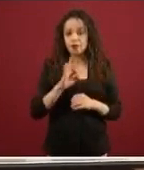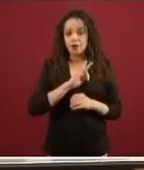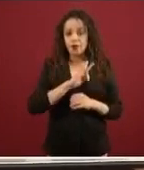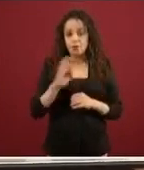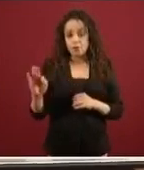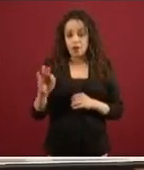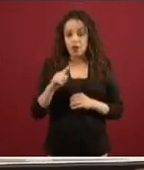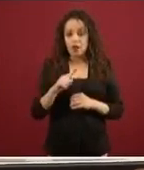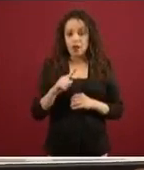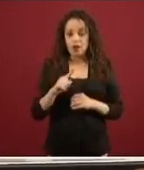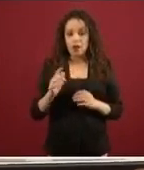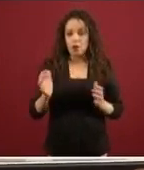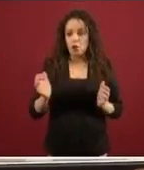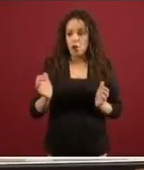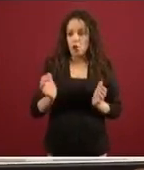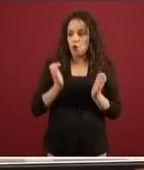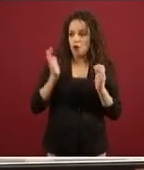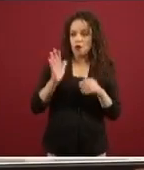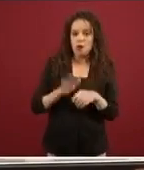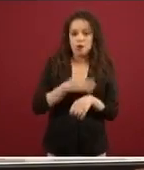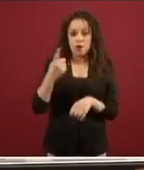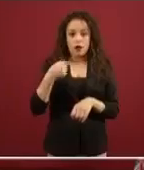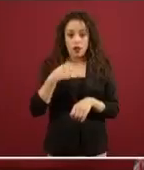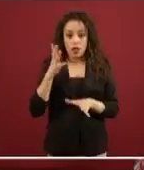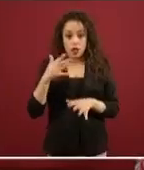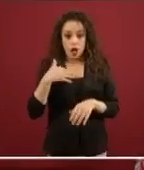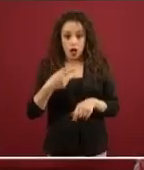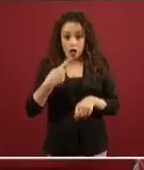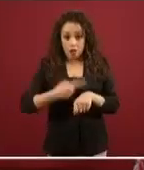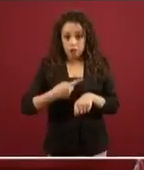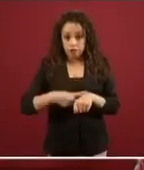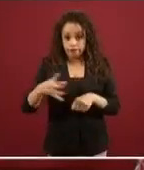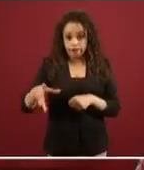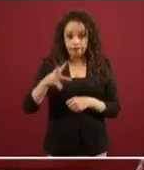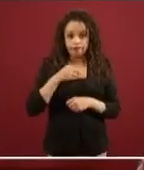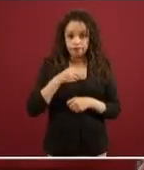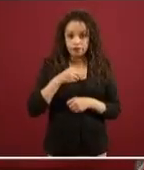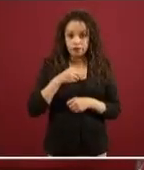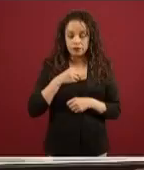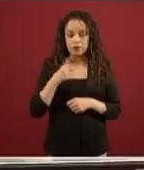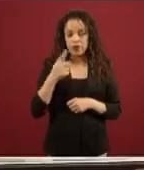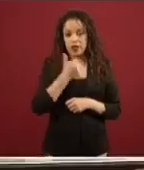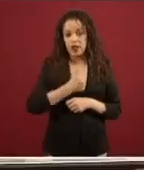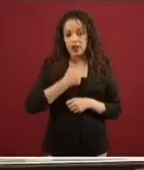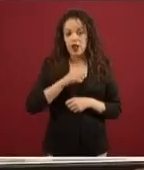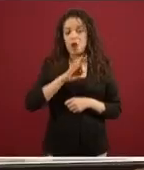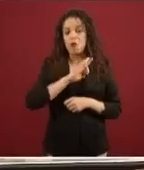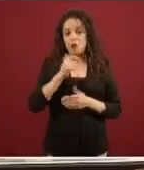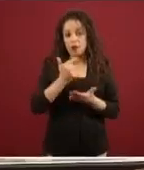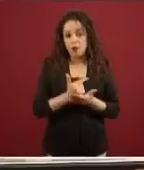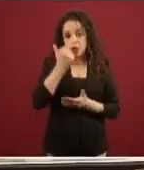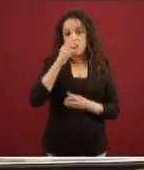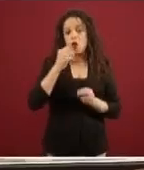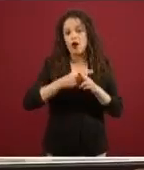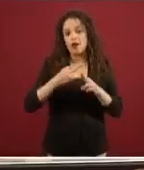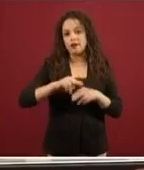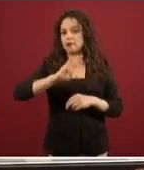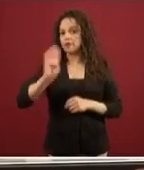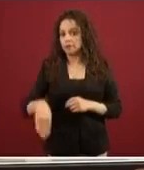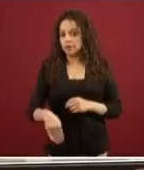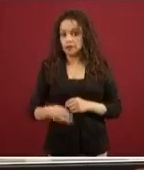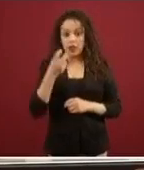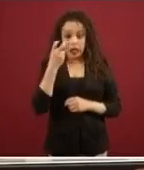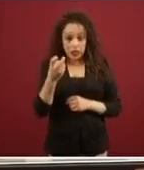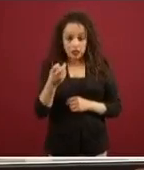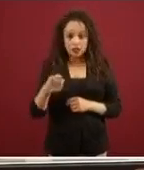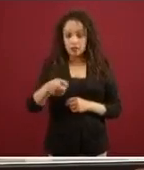que le lleve a un desenlace muy desafortunado. No queremos que eso le pase ni a usted ni a nadie y por eso hemos